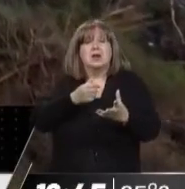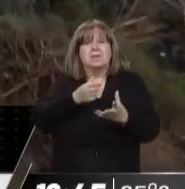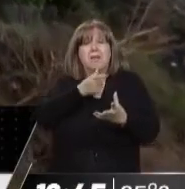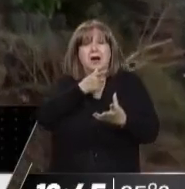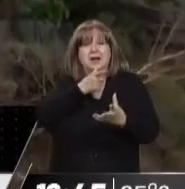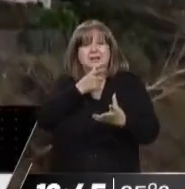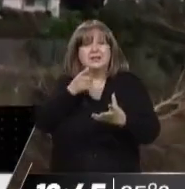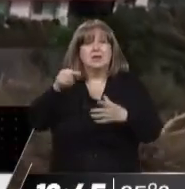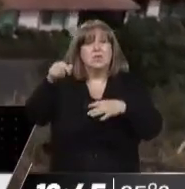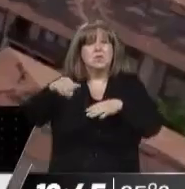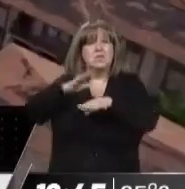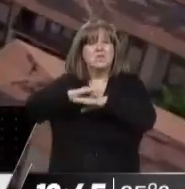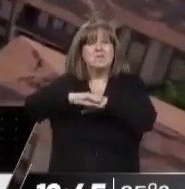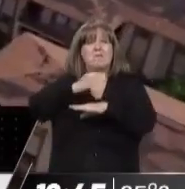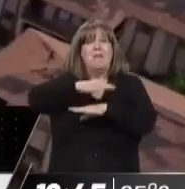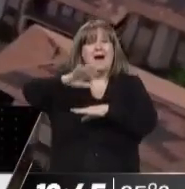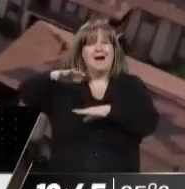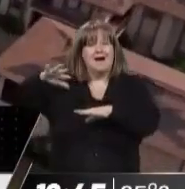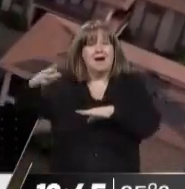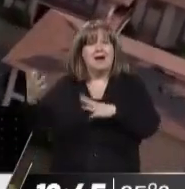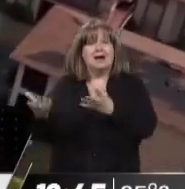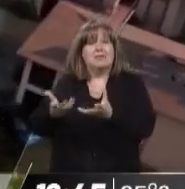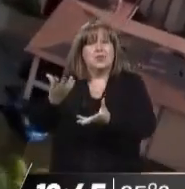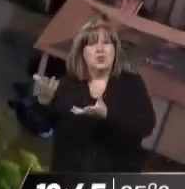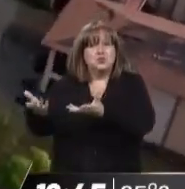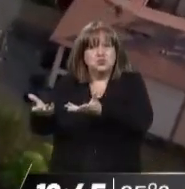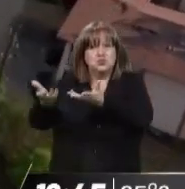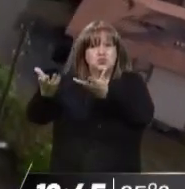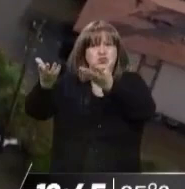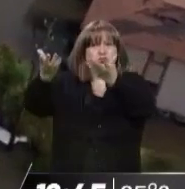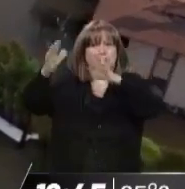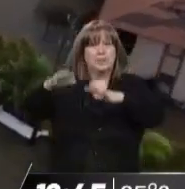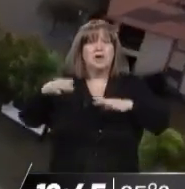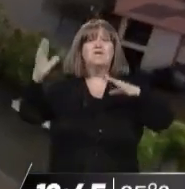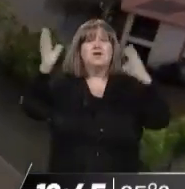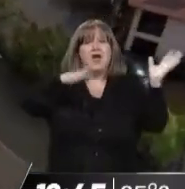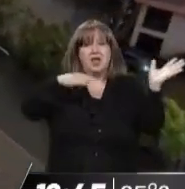la frecuencia de los huracanes más intensos, con vientos más fuertes y mayor precipitación.